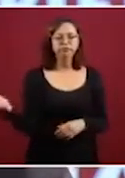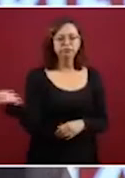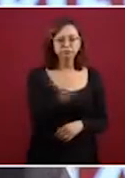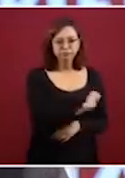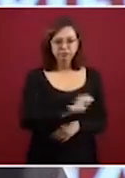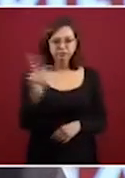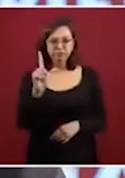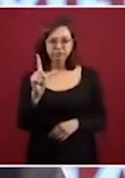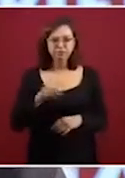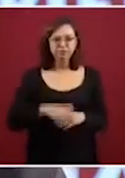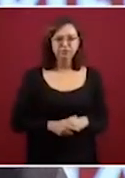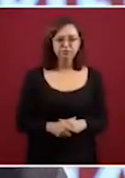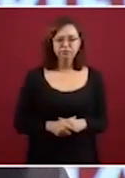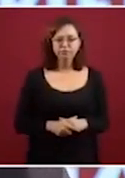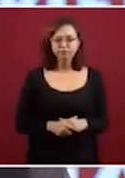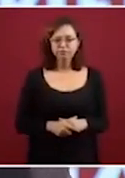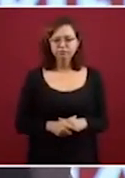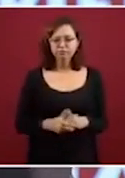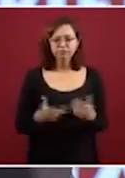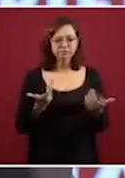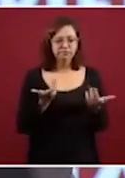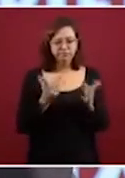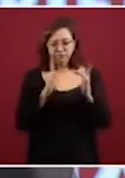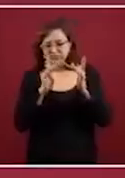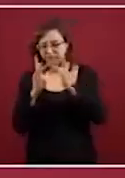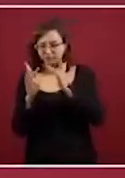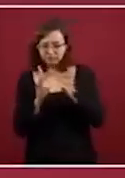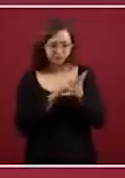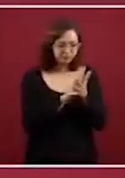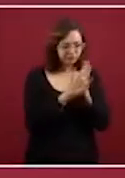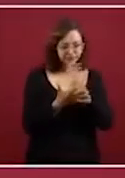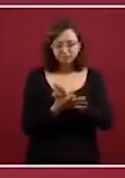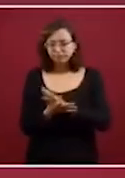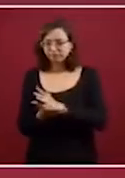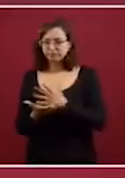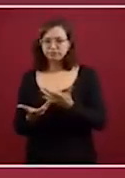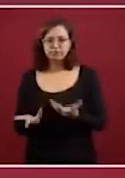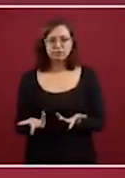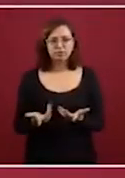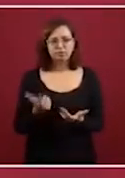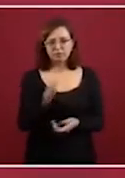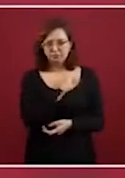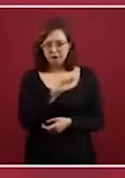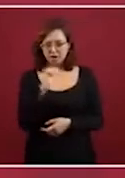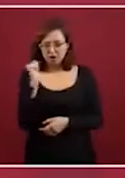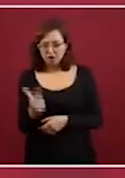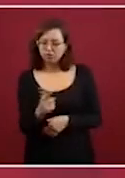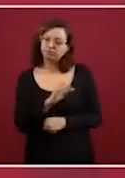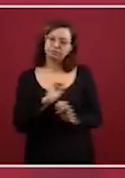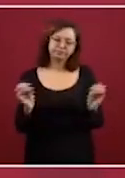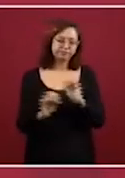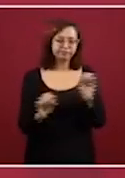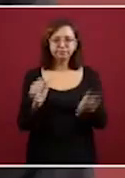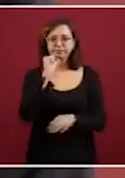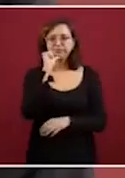profesional, no vinculada a actos ilícitos.